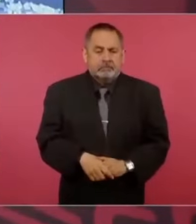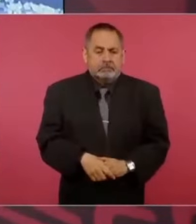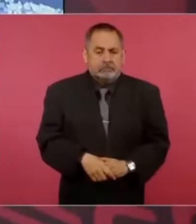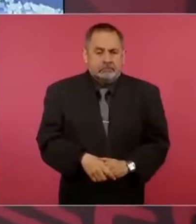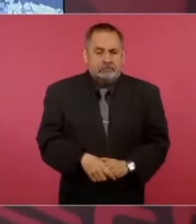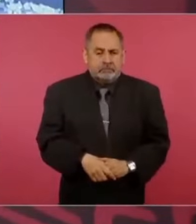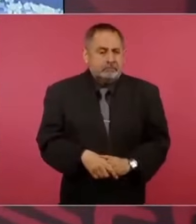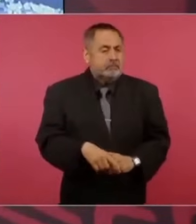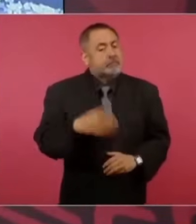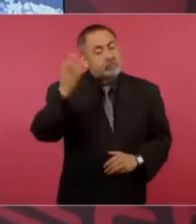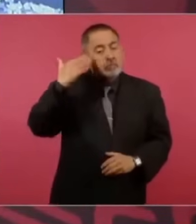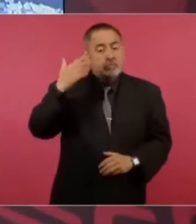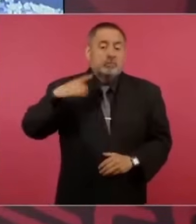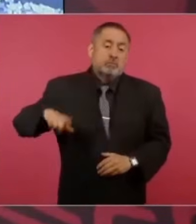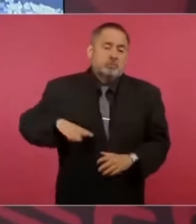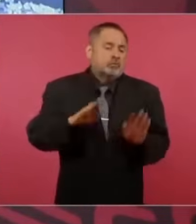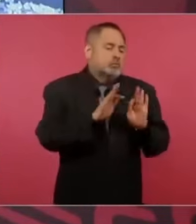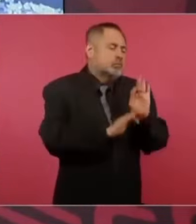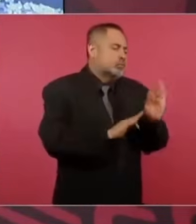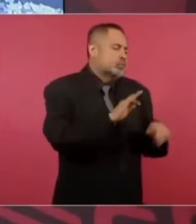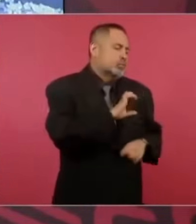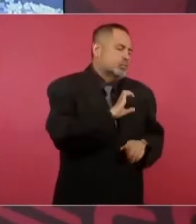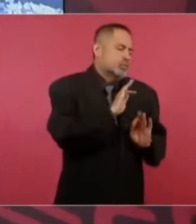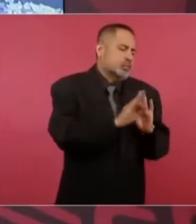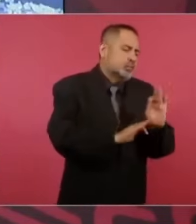porque los apapachaban mucho.